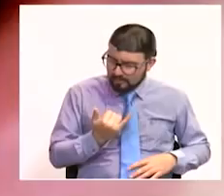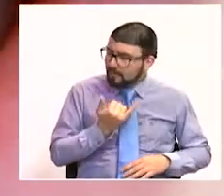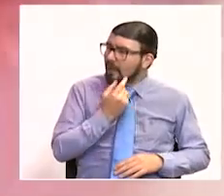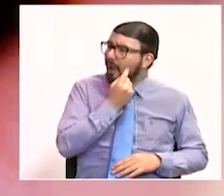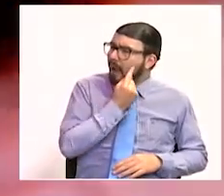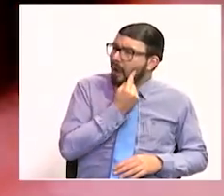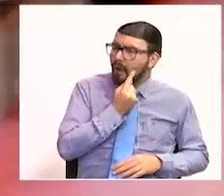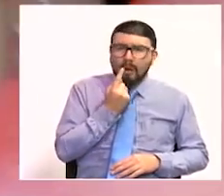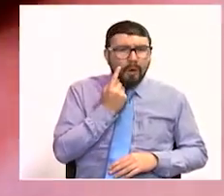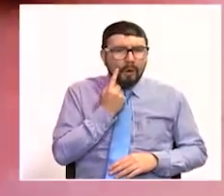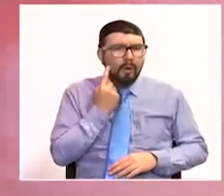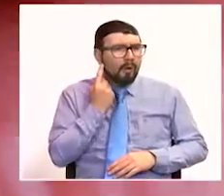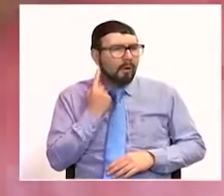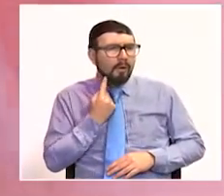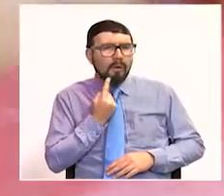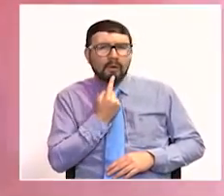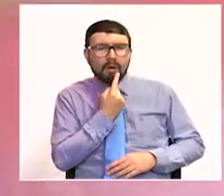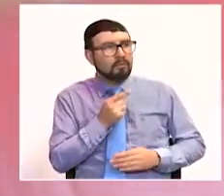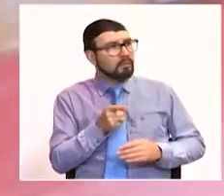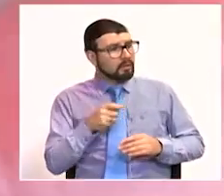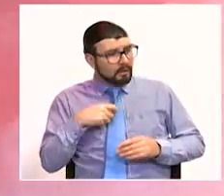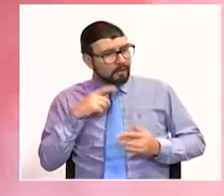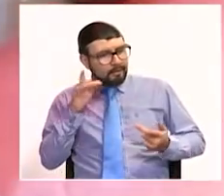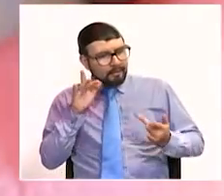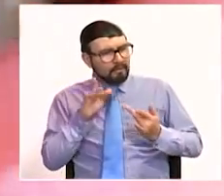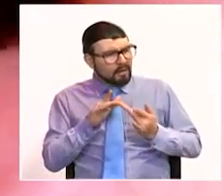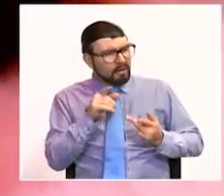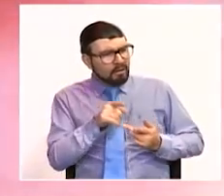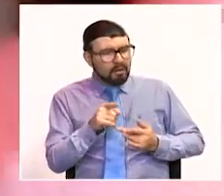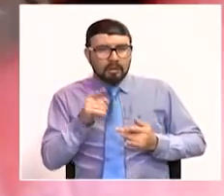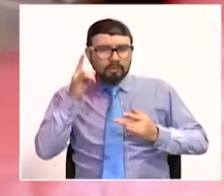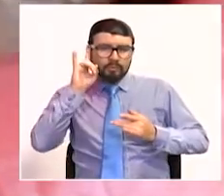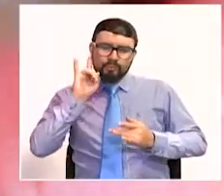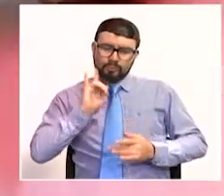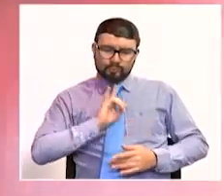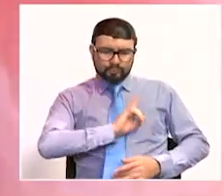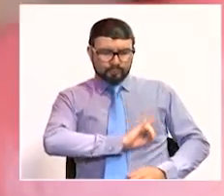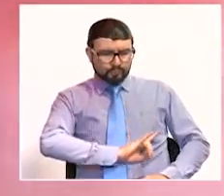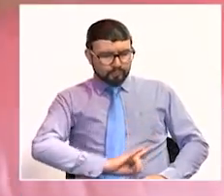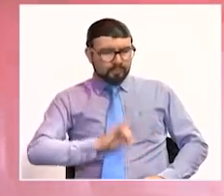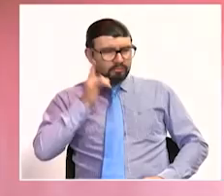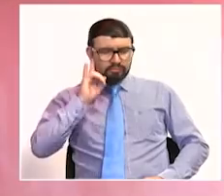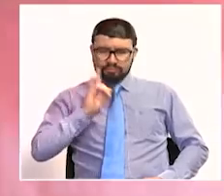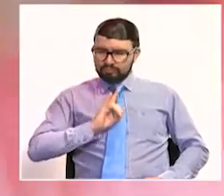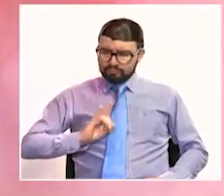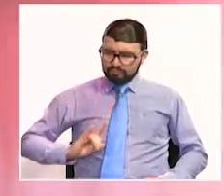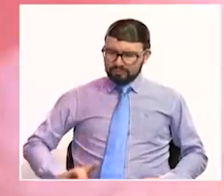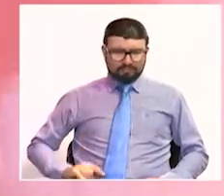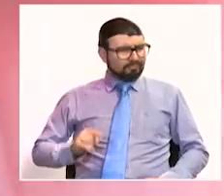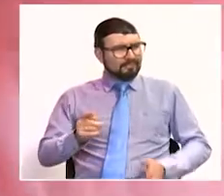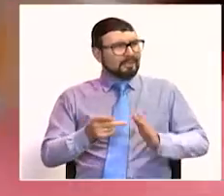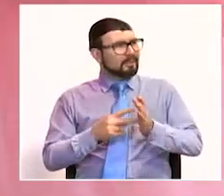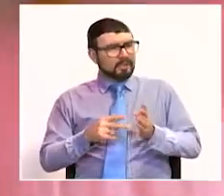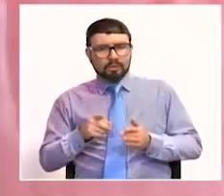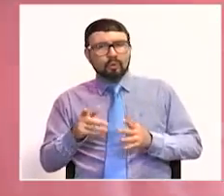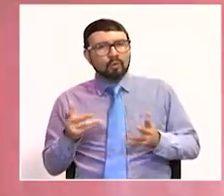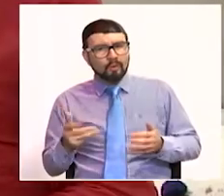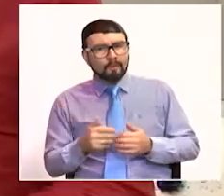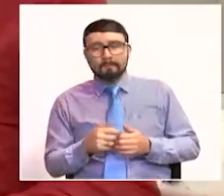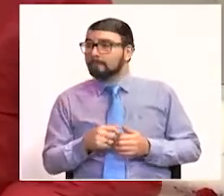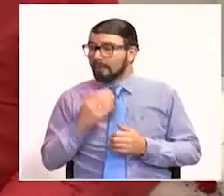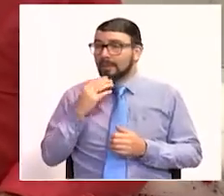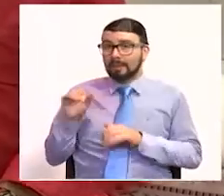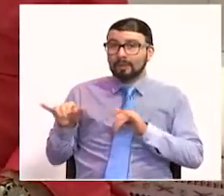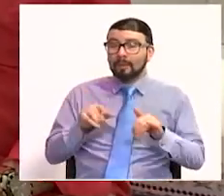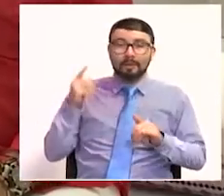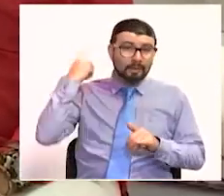una representación neurológica con el resto del cuerpo? Bueno, igual que la columna